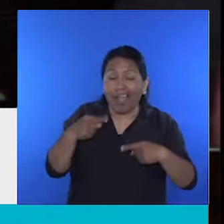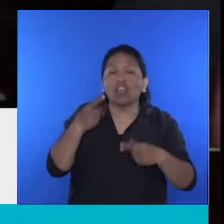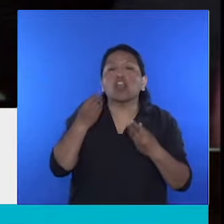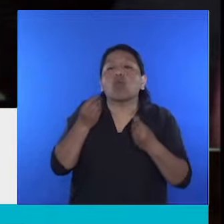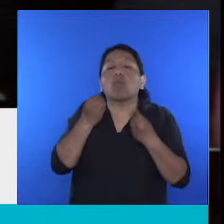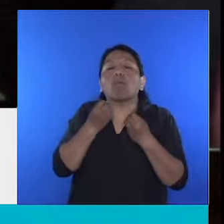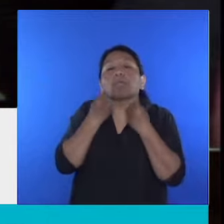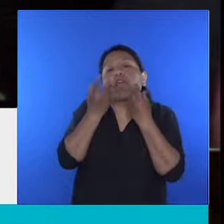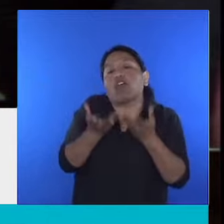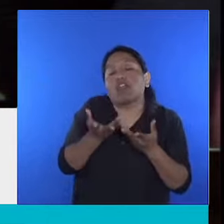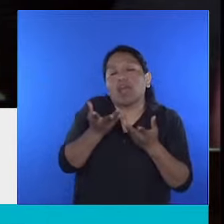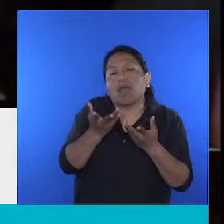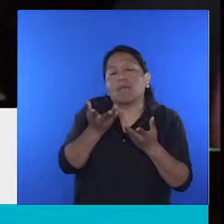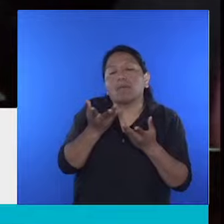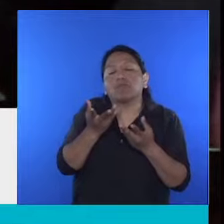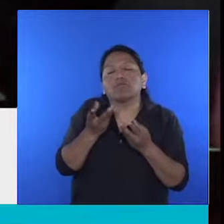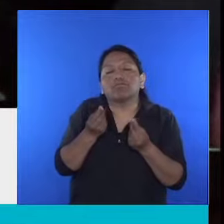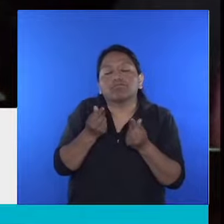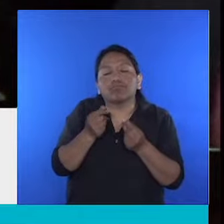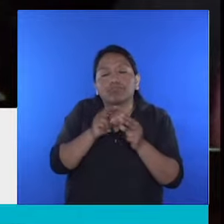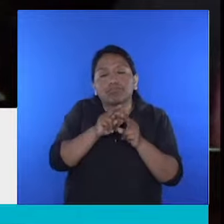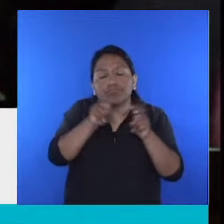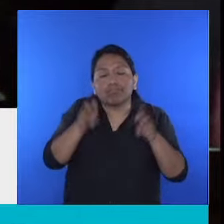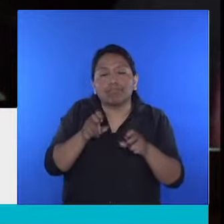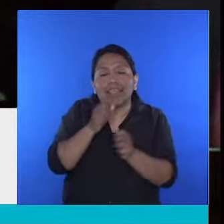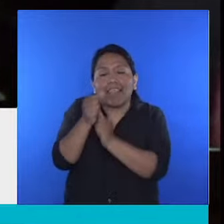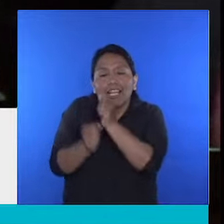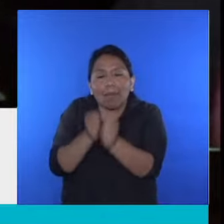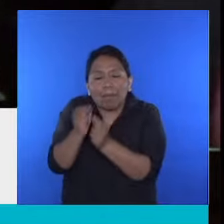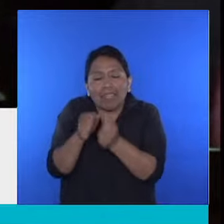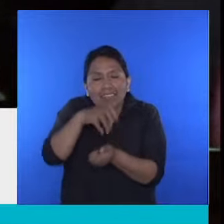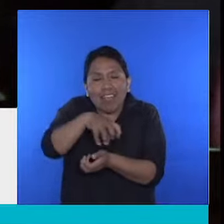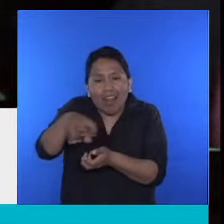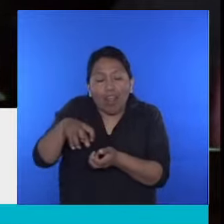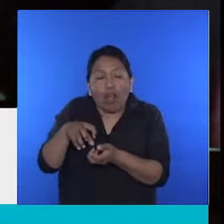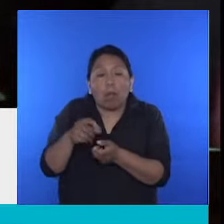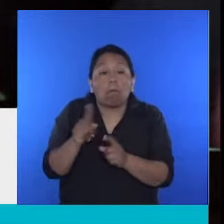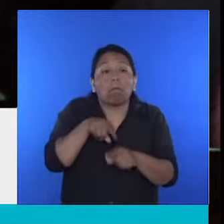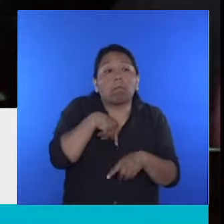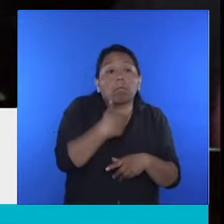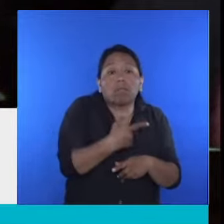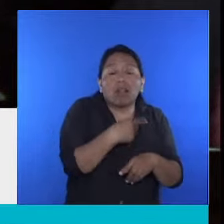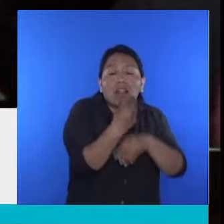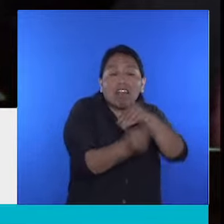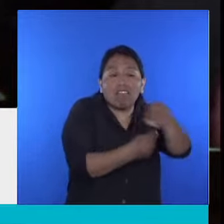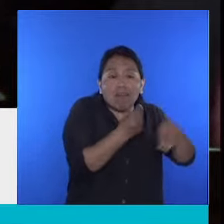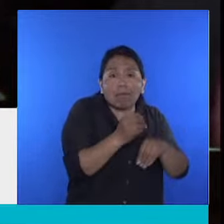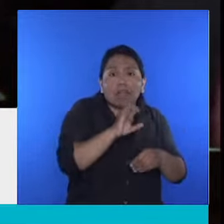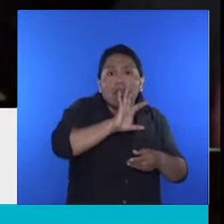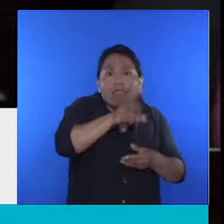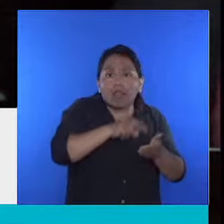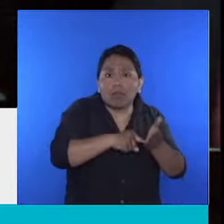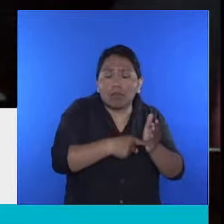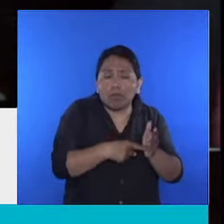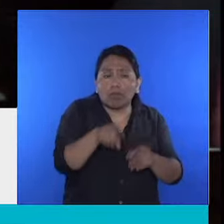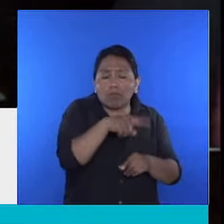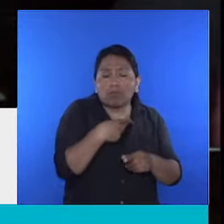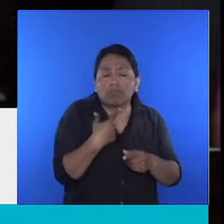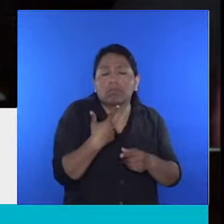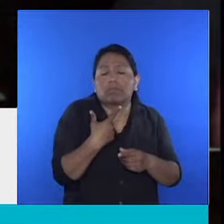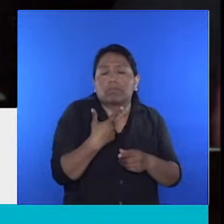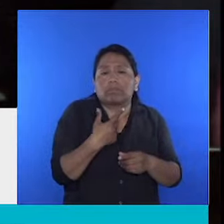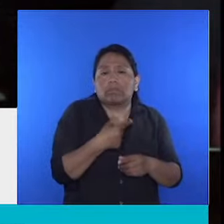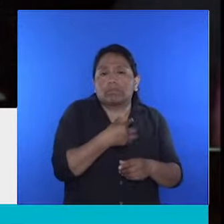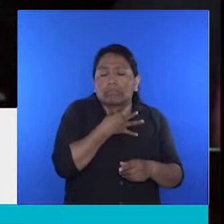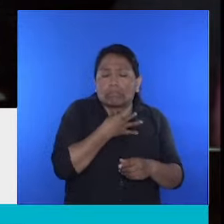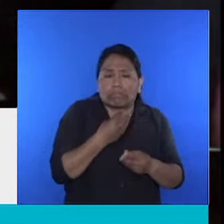cómo mejoramos la rentabilidad del empresariado mientras las familias en la provincia de Buenos Aires nos llegan a fin de